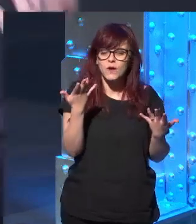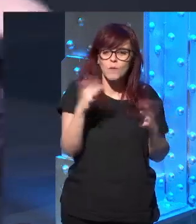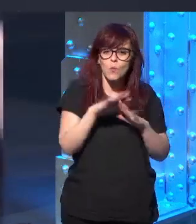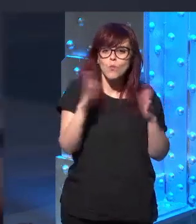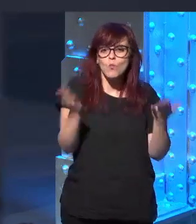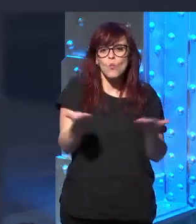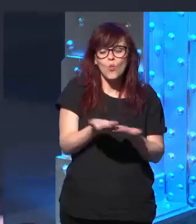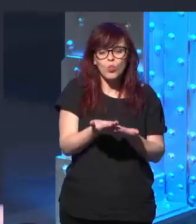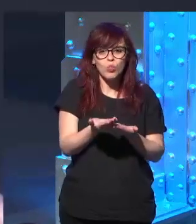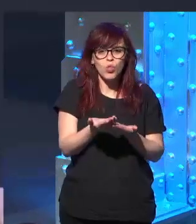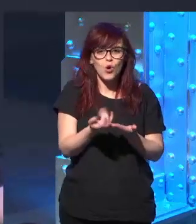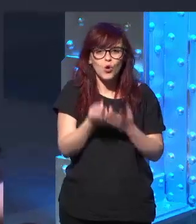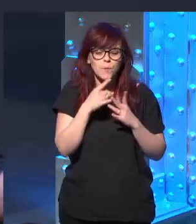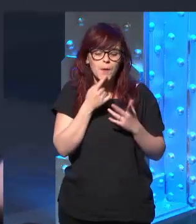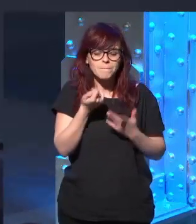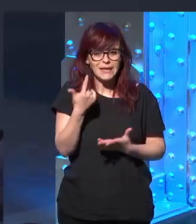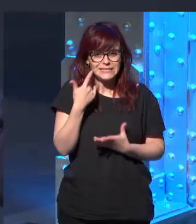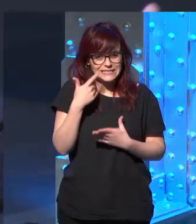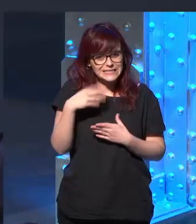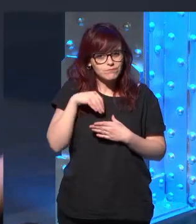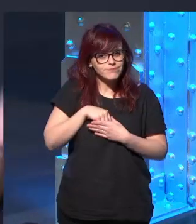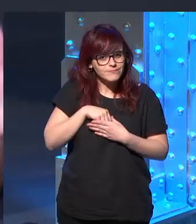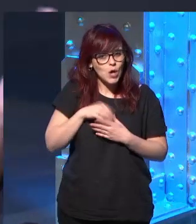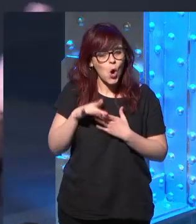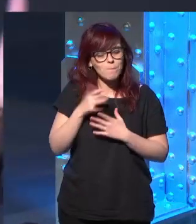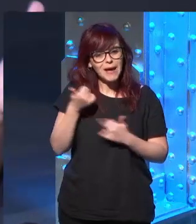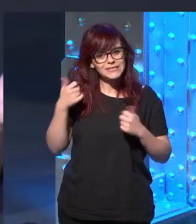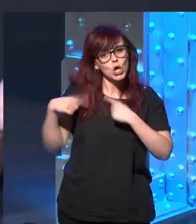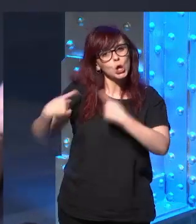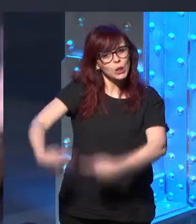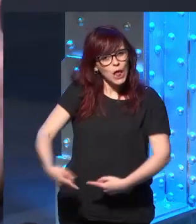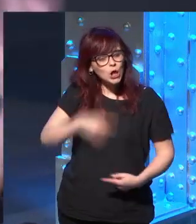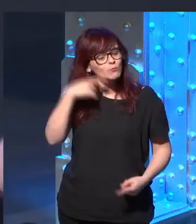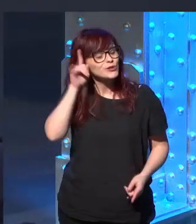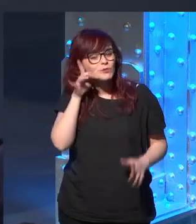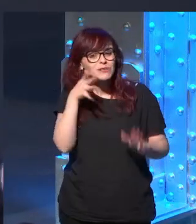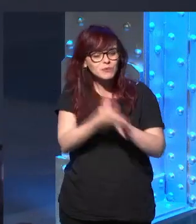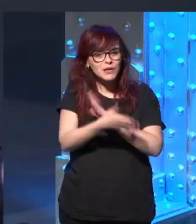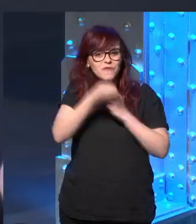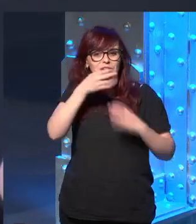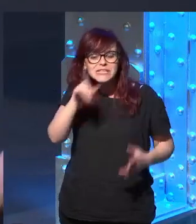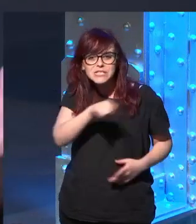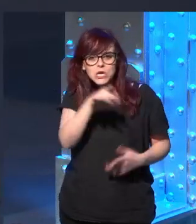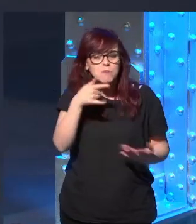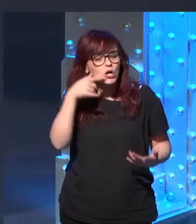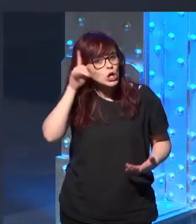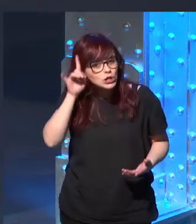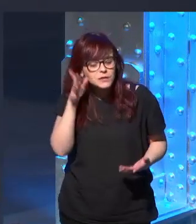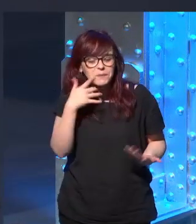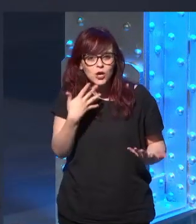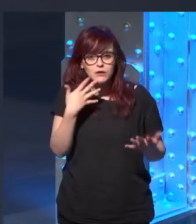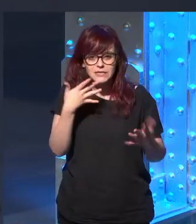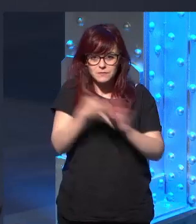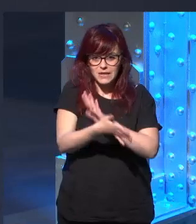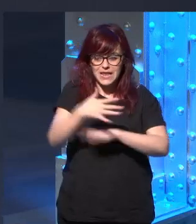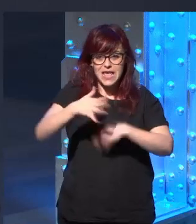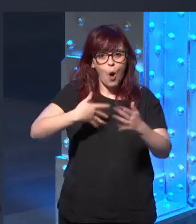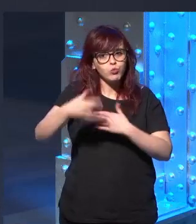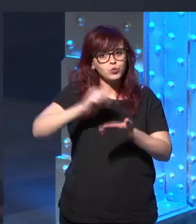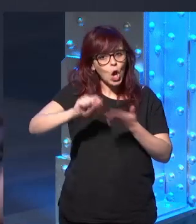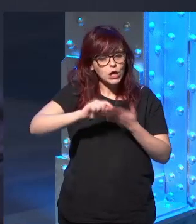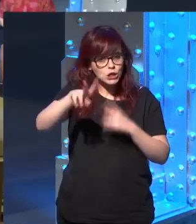mundo más íntimo o más cotidiano? No sabría explicarlo. ¿Por qué no se nos puede tratar como... Como autores.